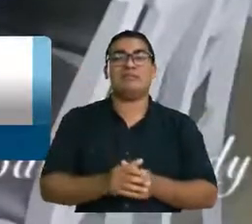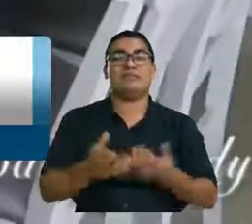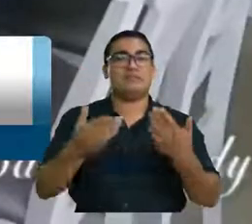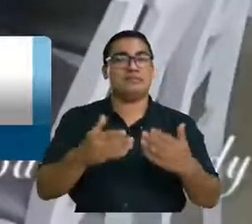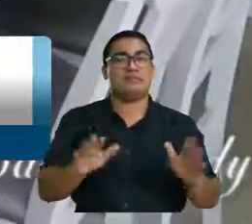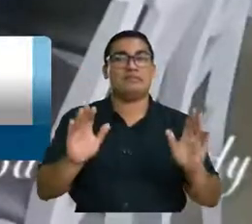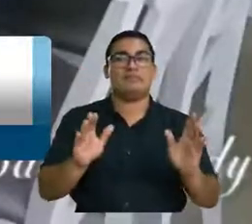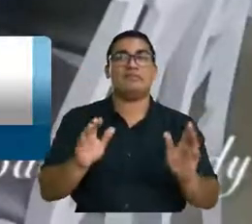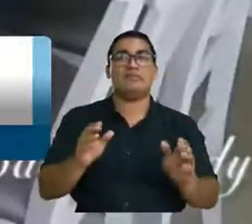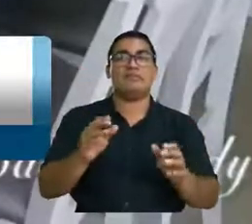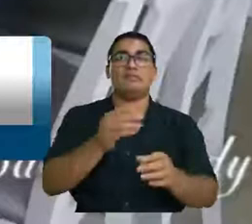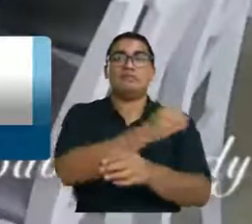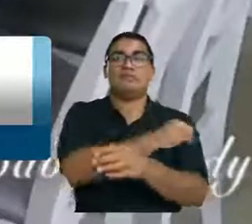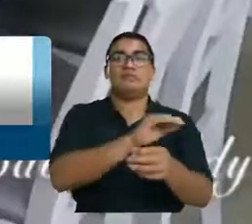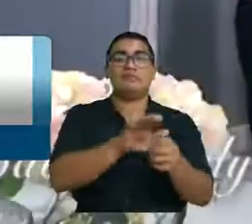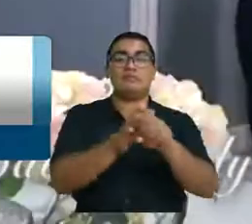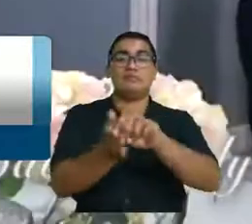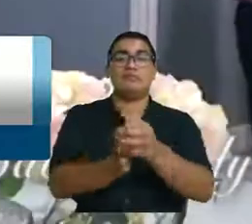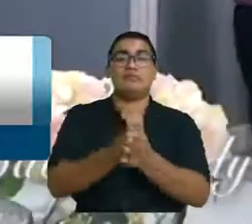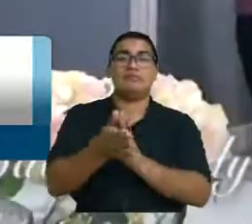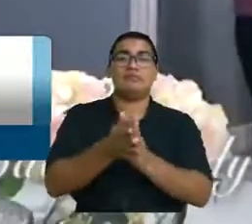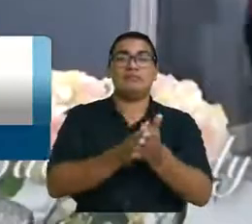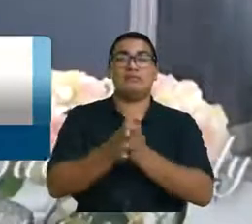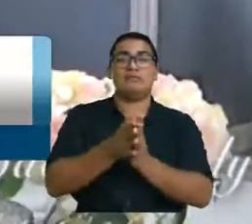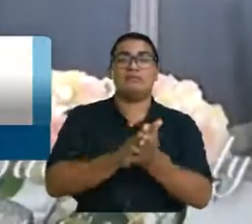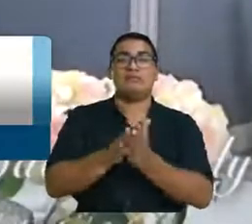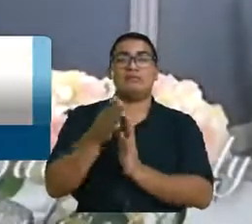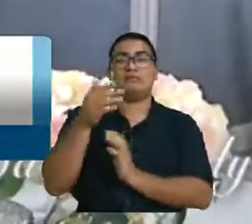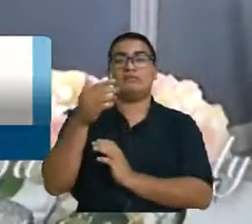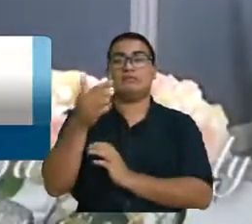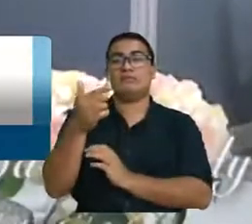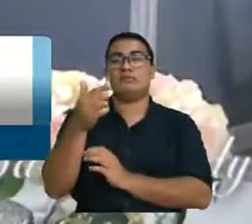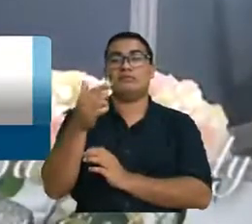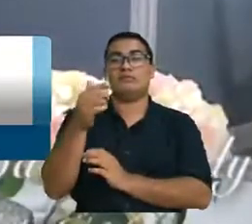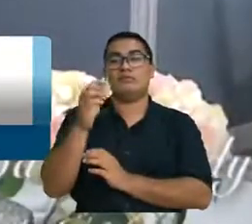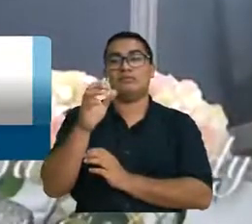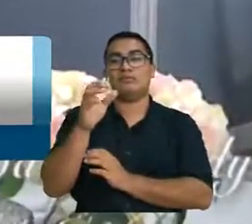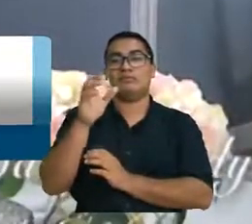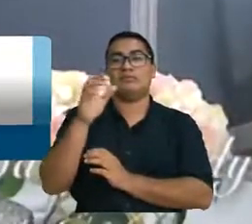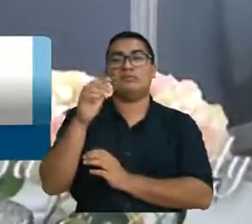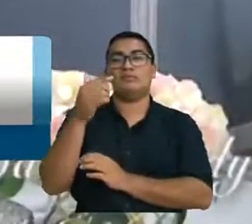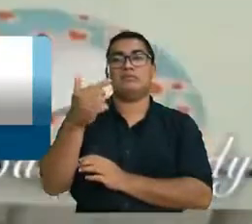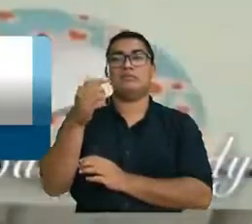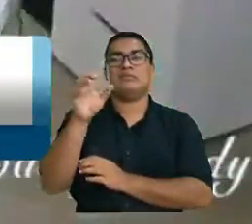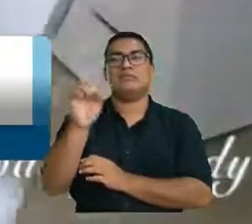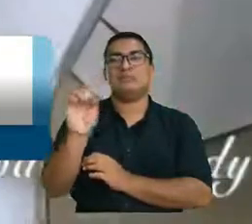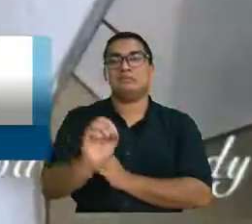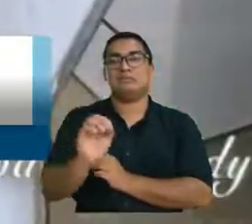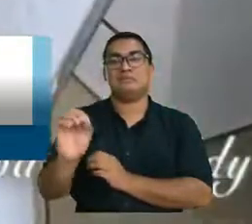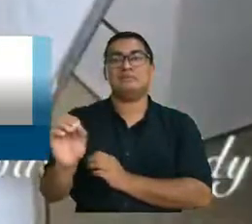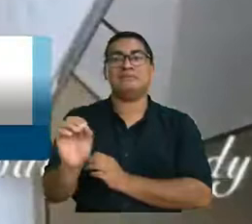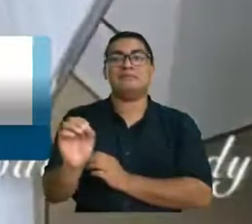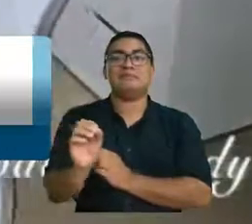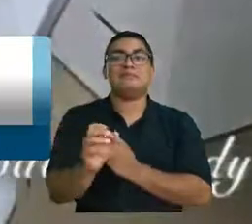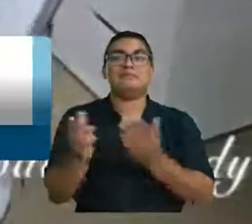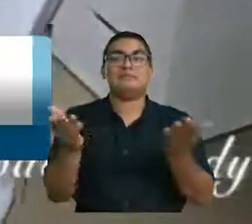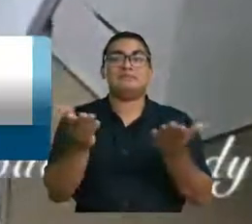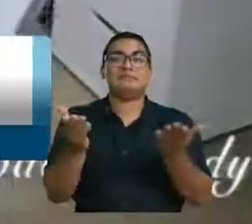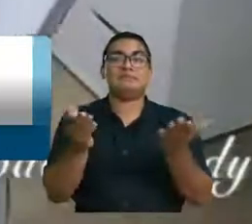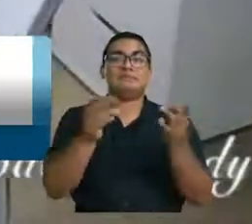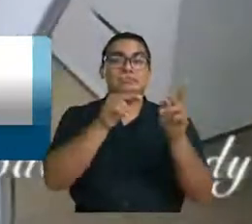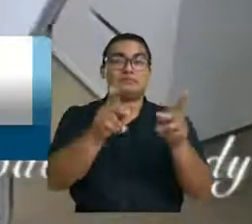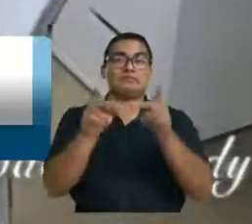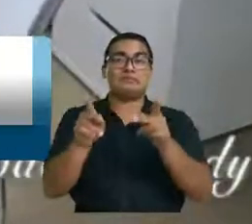los alcoholes gel que vienen en una preparada de alcohol etílico, que está al 70%, porque es el que